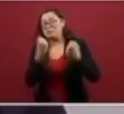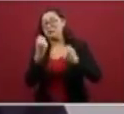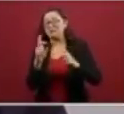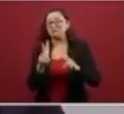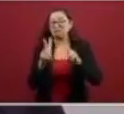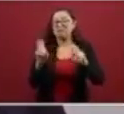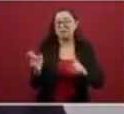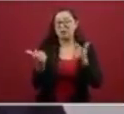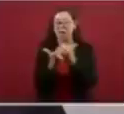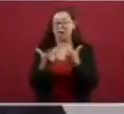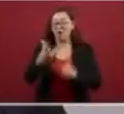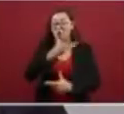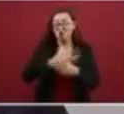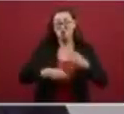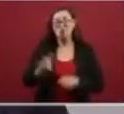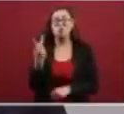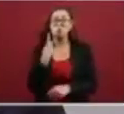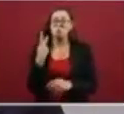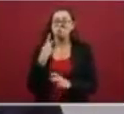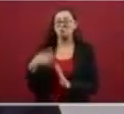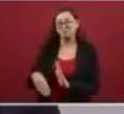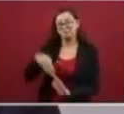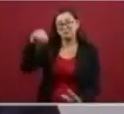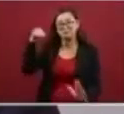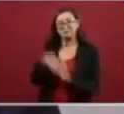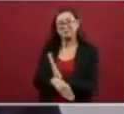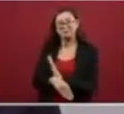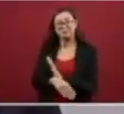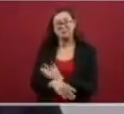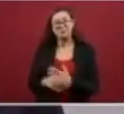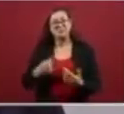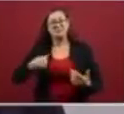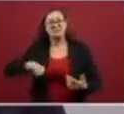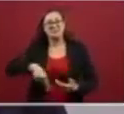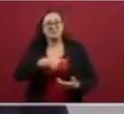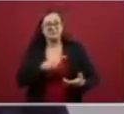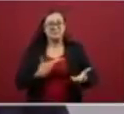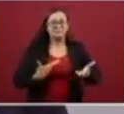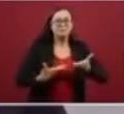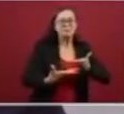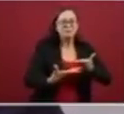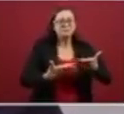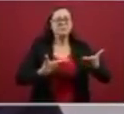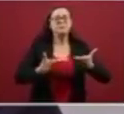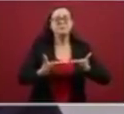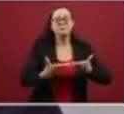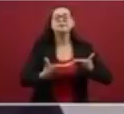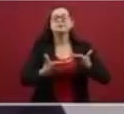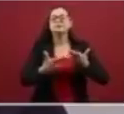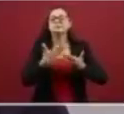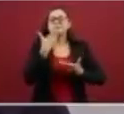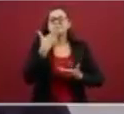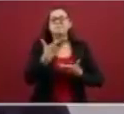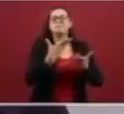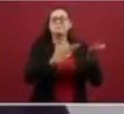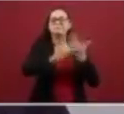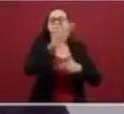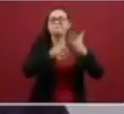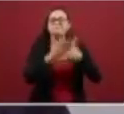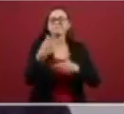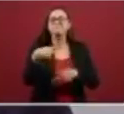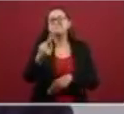nos obliga a ser más estrictos en la aplicación en la ley de la